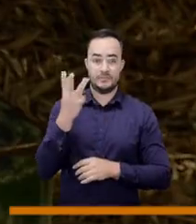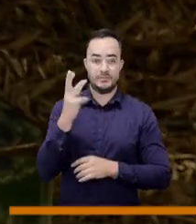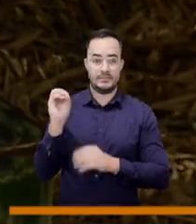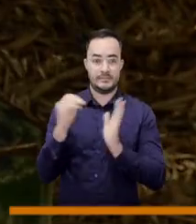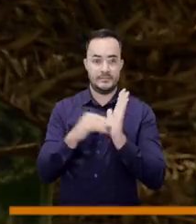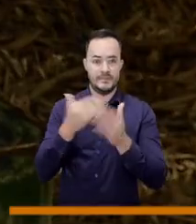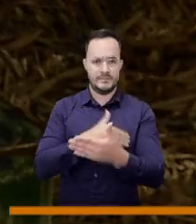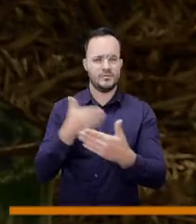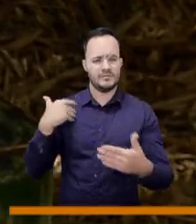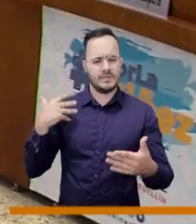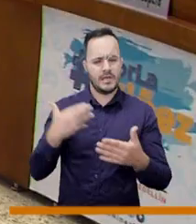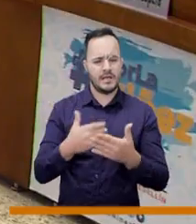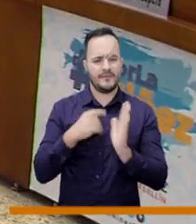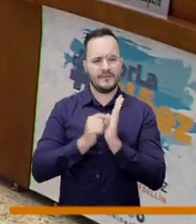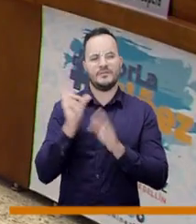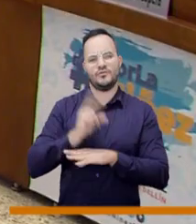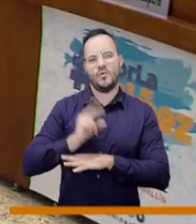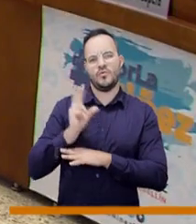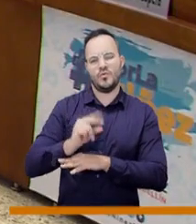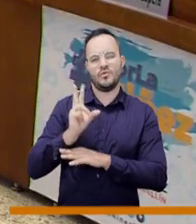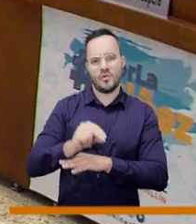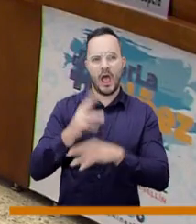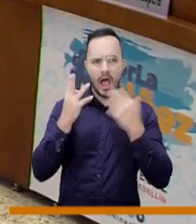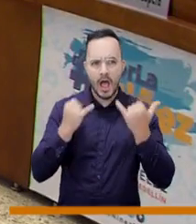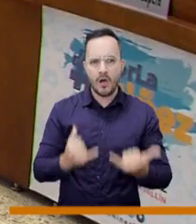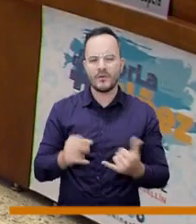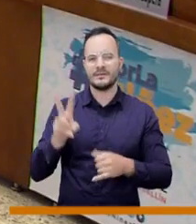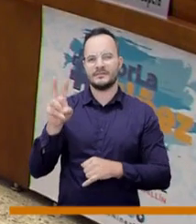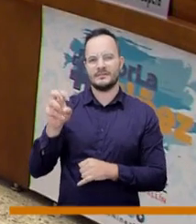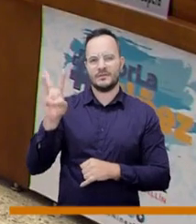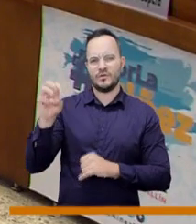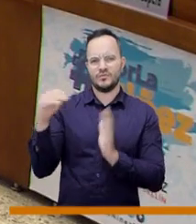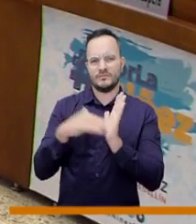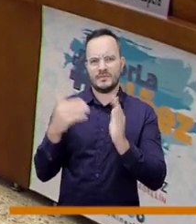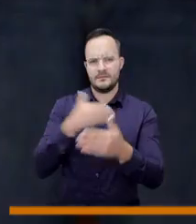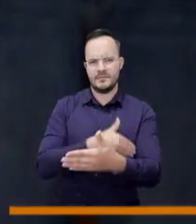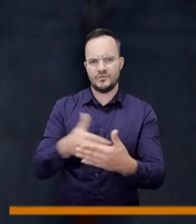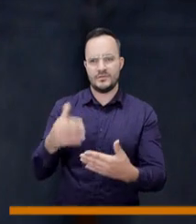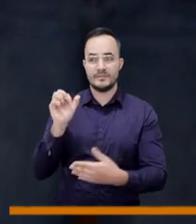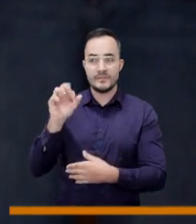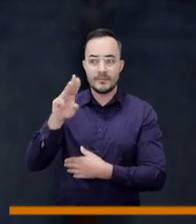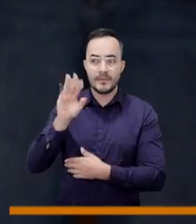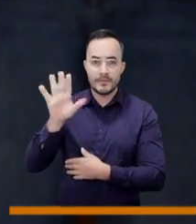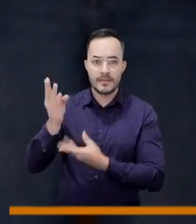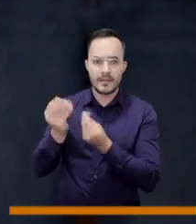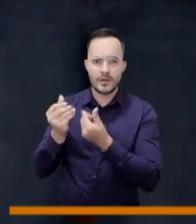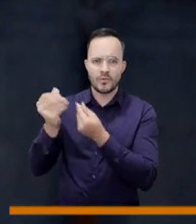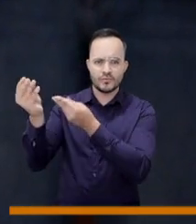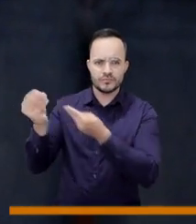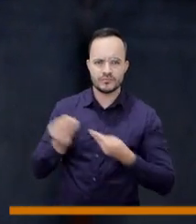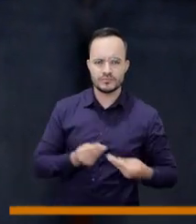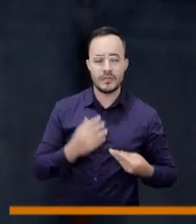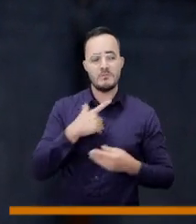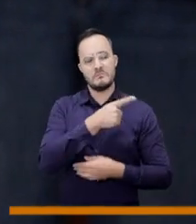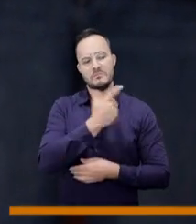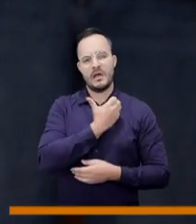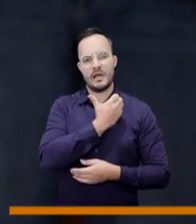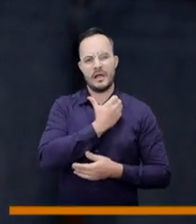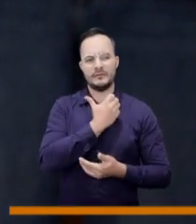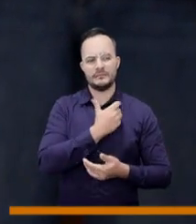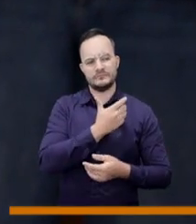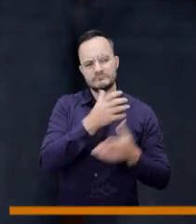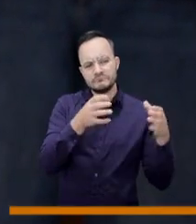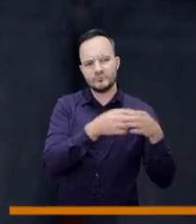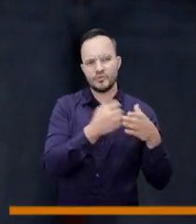EPM, ya no por los primeros 330 mil millones de pesos que han sido negados varias veces. Hoy hablamos de 78 mil millones de pesos de EPM,